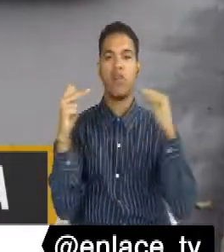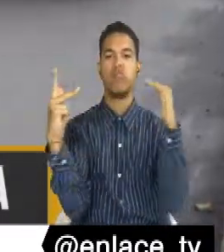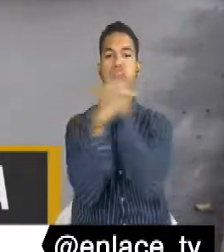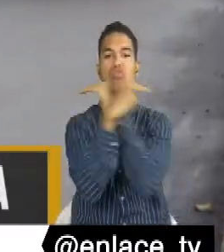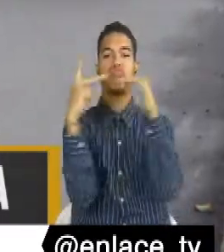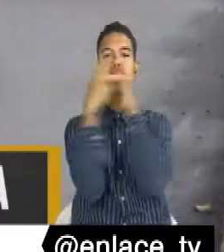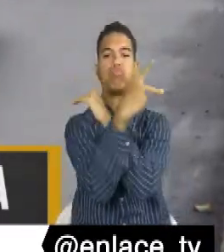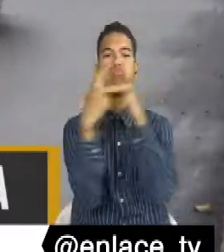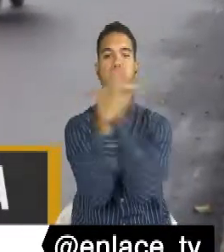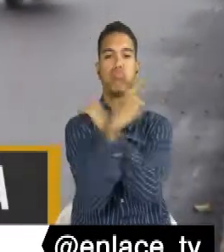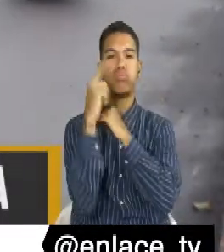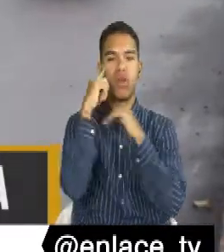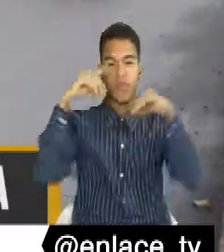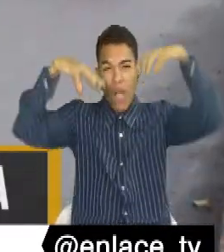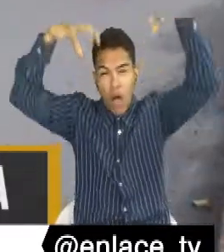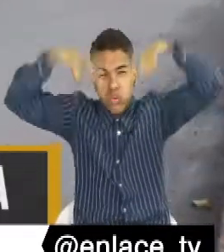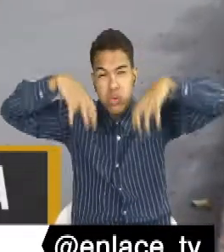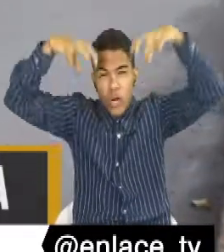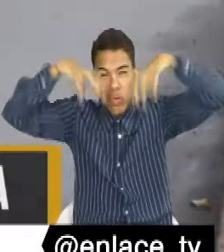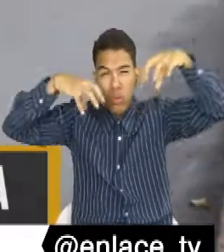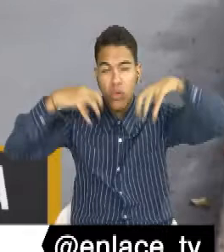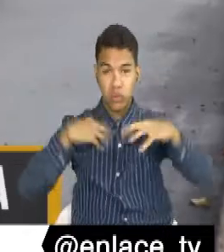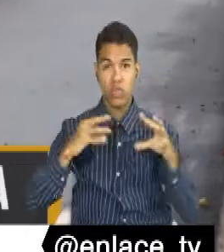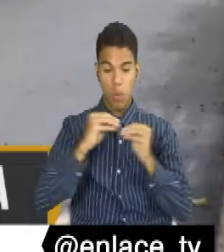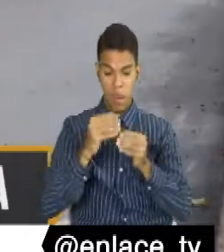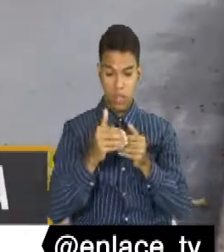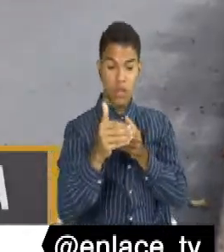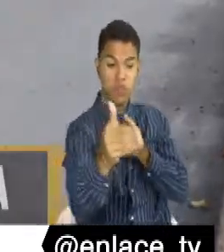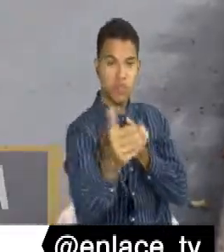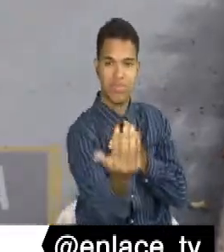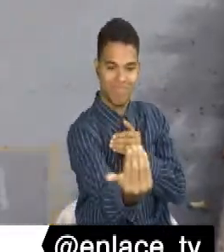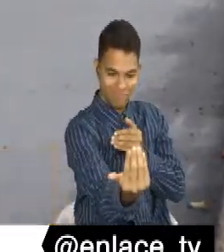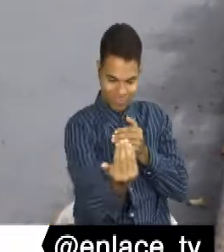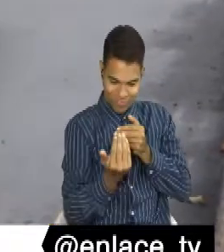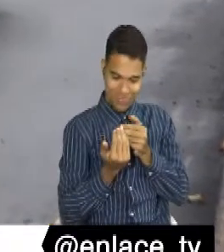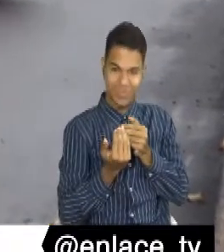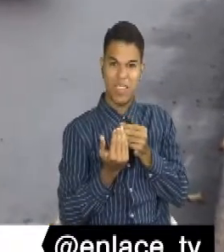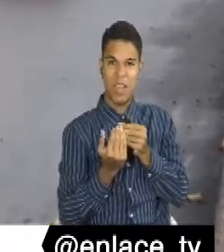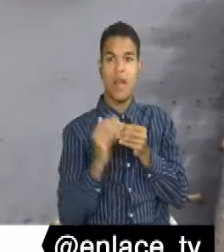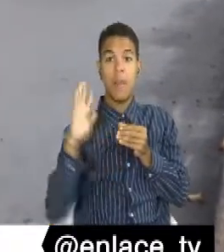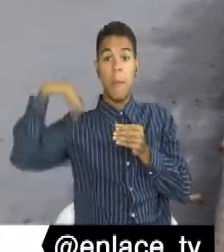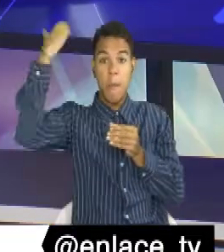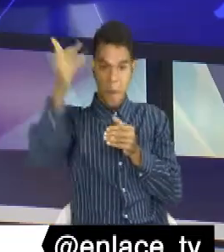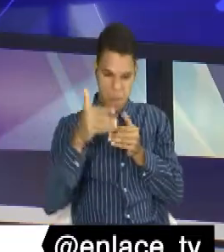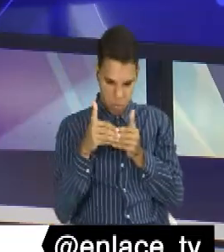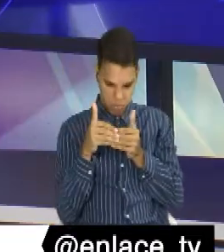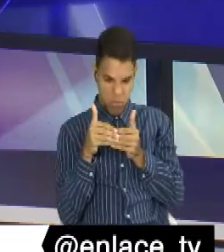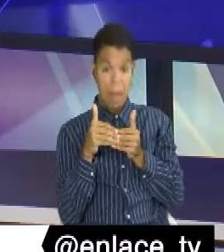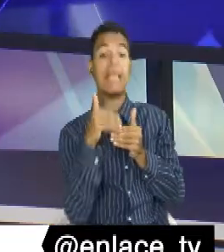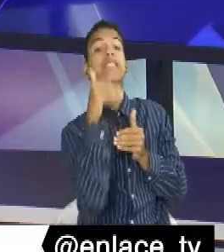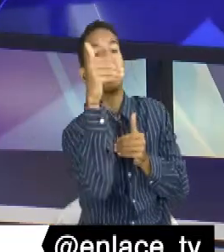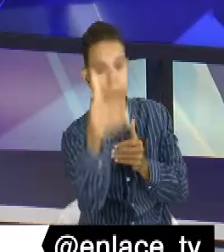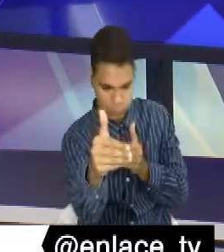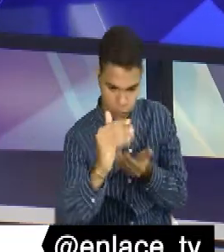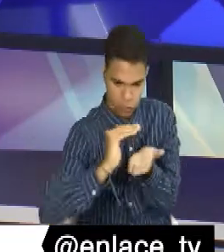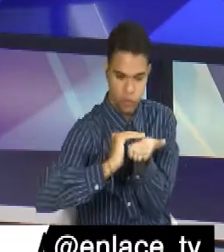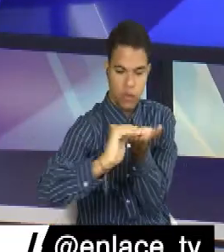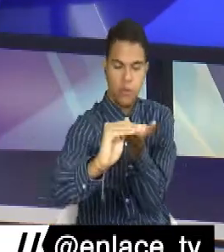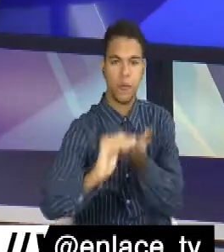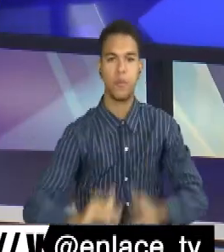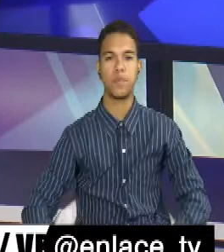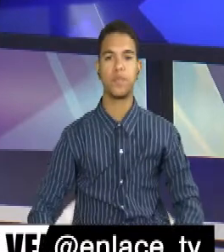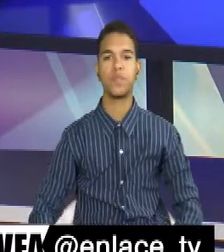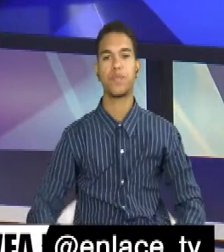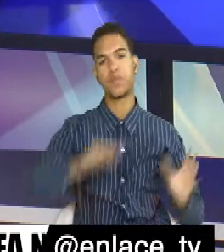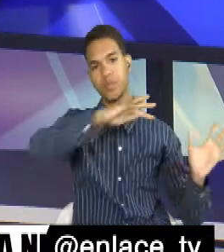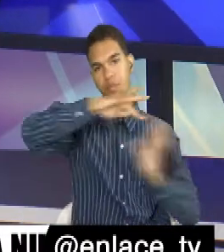la terminación de unos metros de pavimento que muy seguramente serán acometidos en las próximas horas. En 5 barrios de Barranca